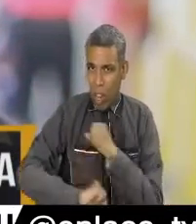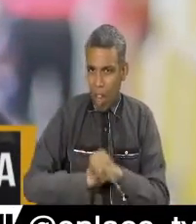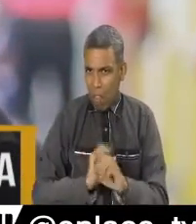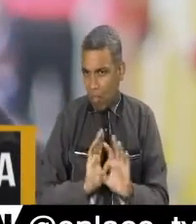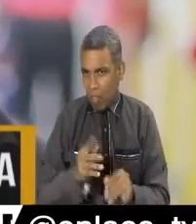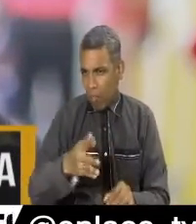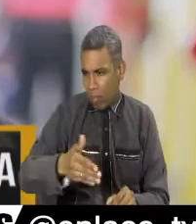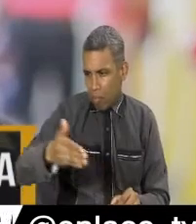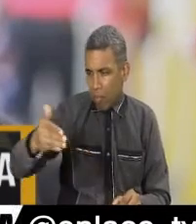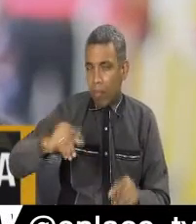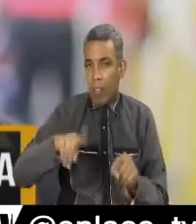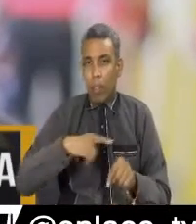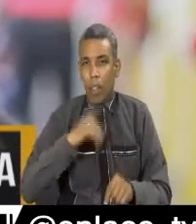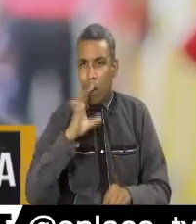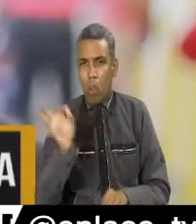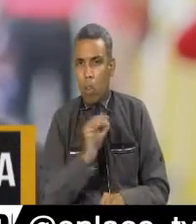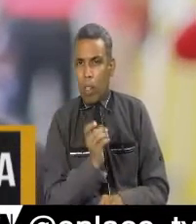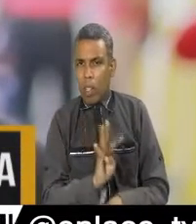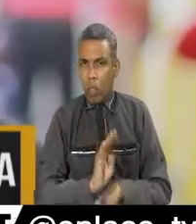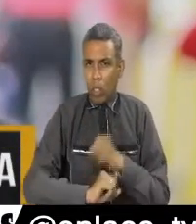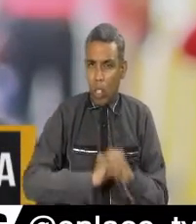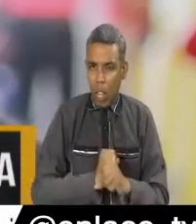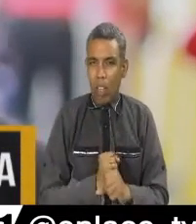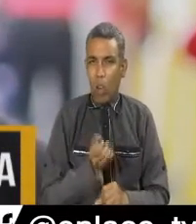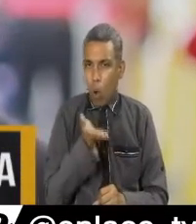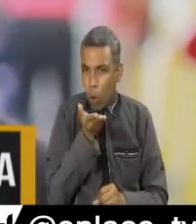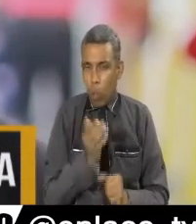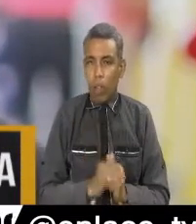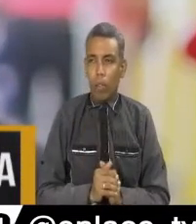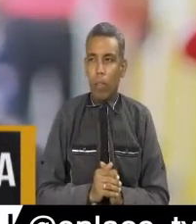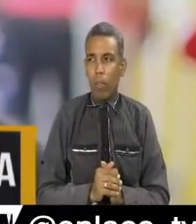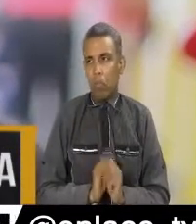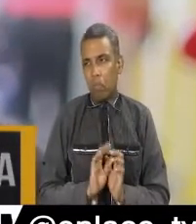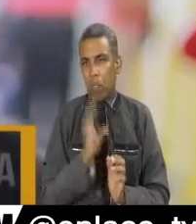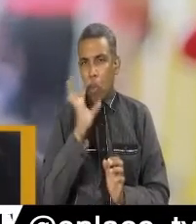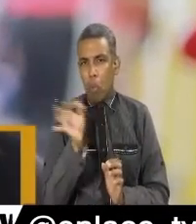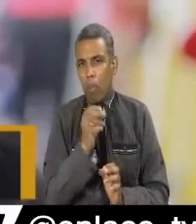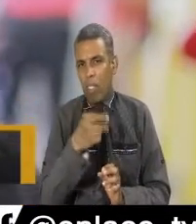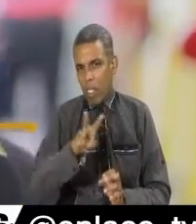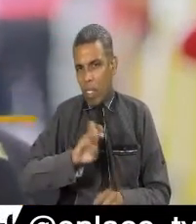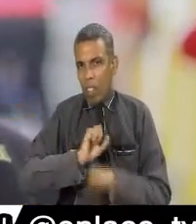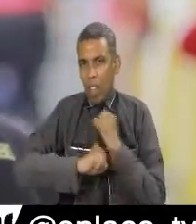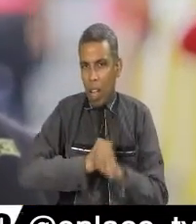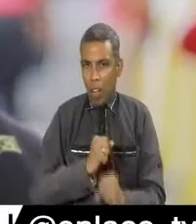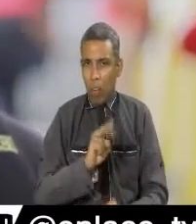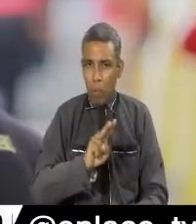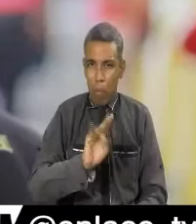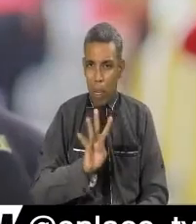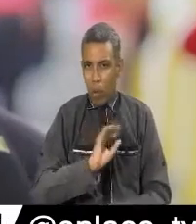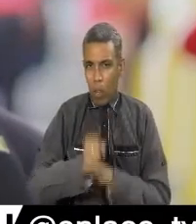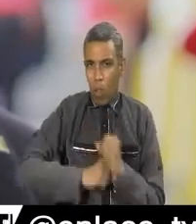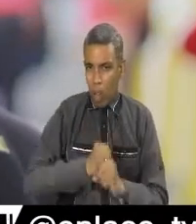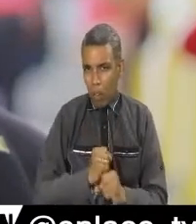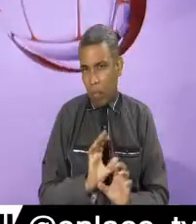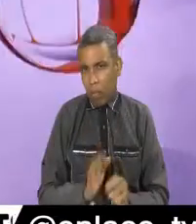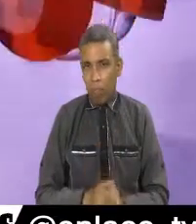con hombres 14 y hombres 17-24, tanto en ring crucero como en ring